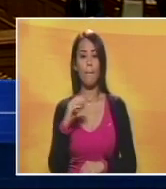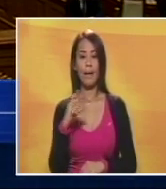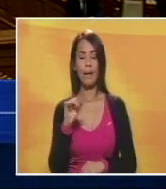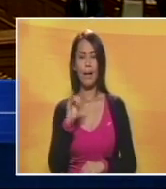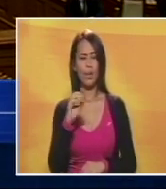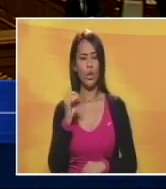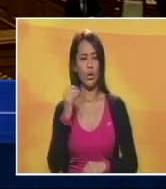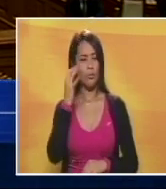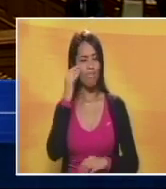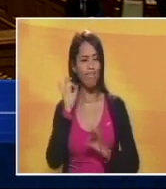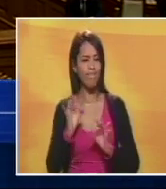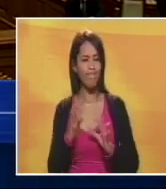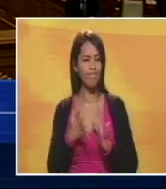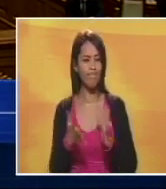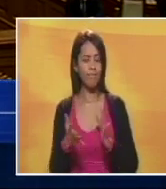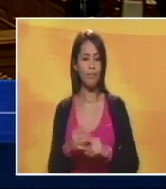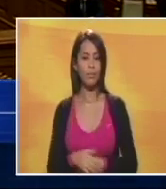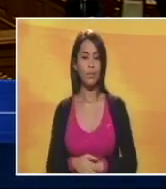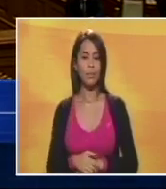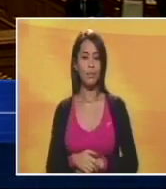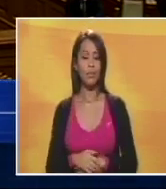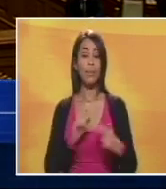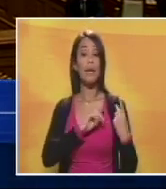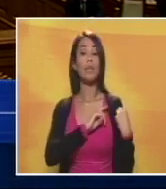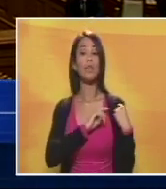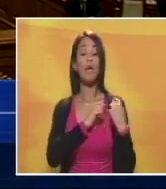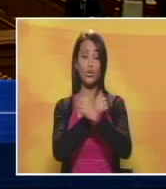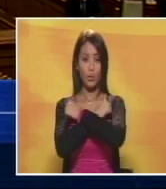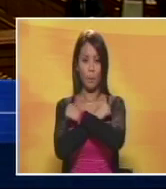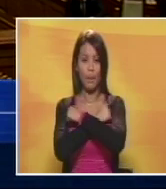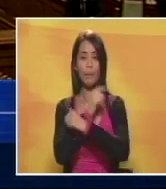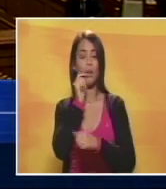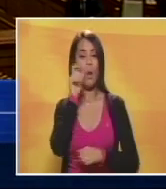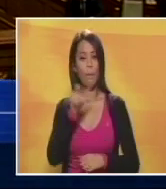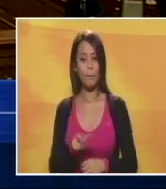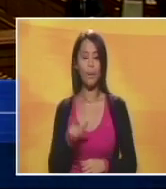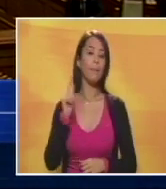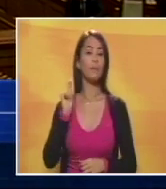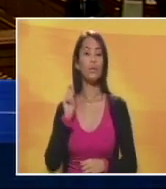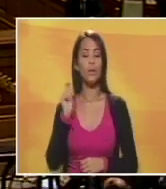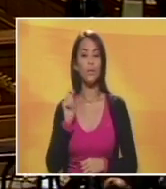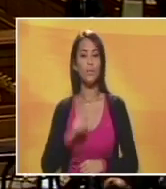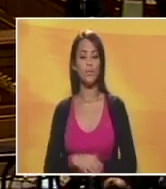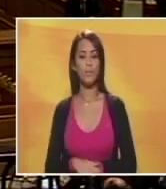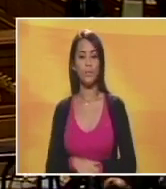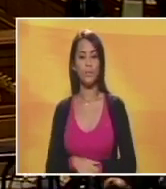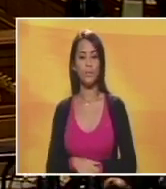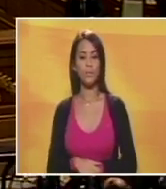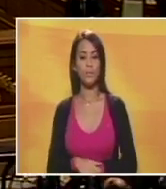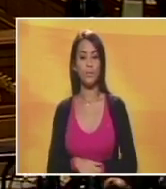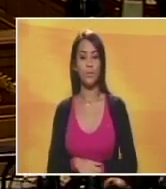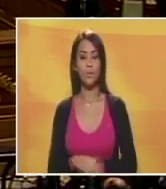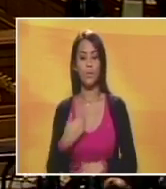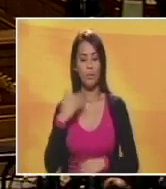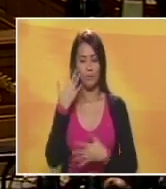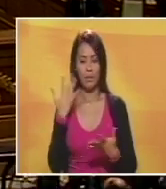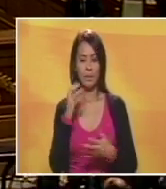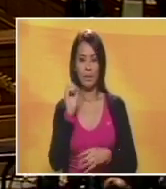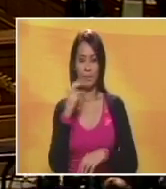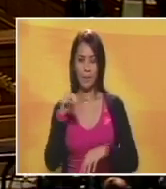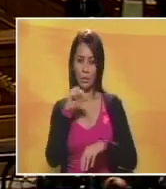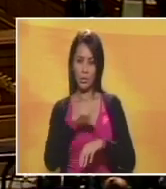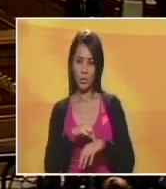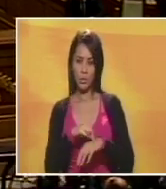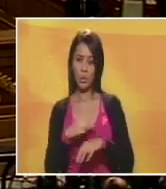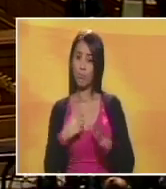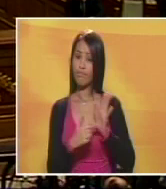quien precisamente es el suplente del diputado Teodoro Campos. La posición de la Asamblea Nacional